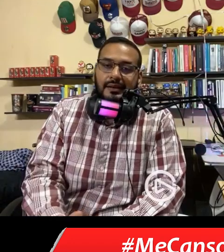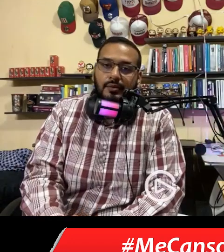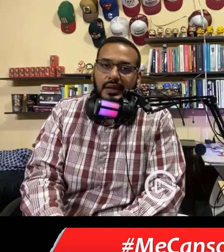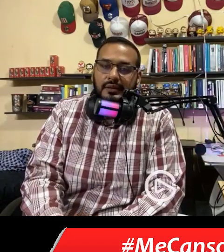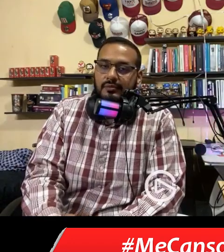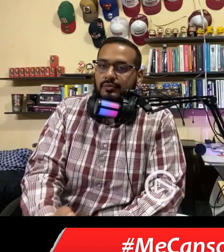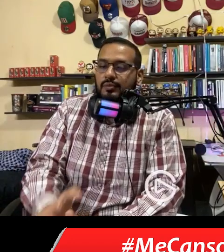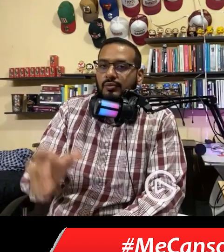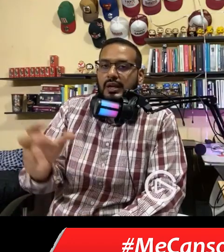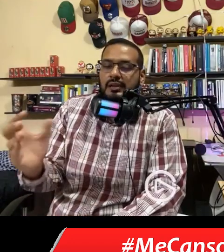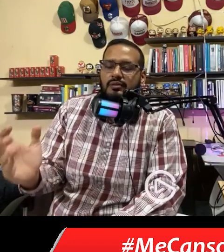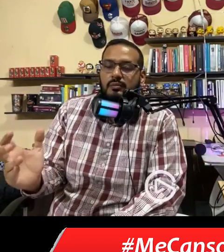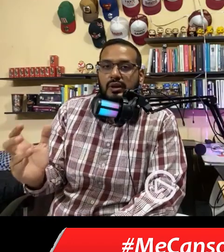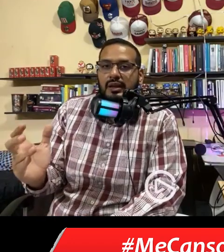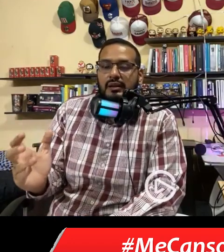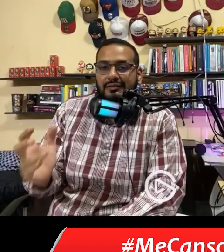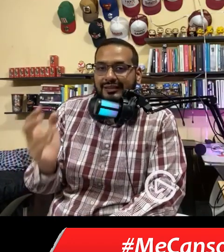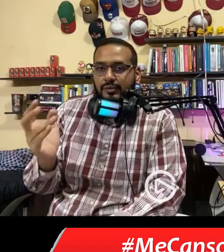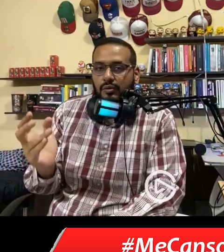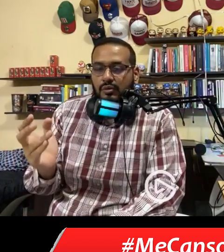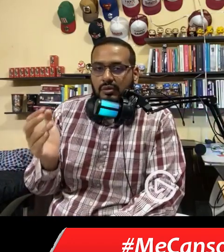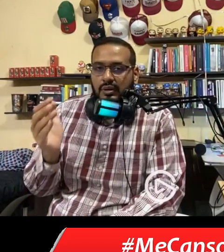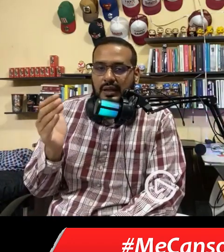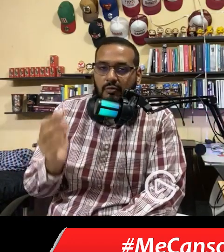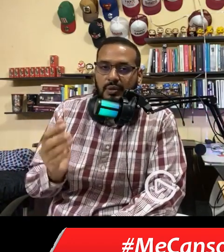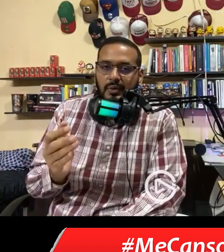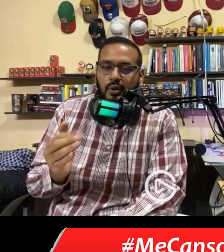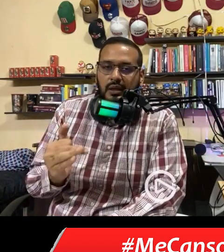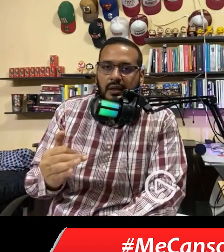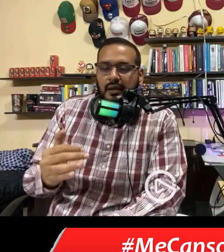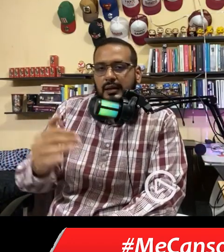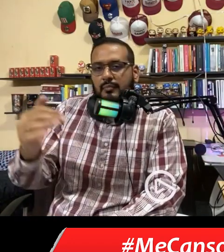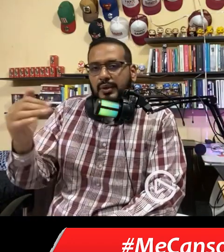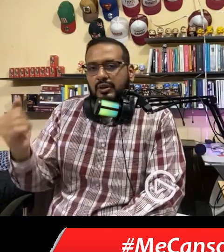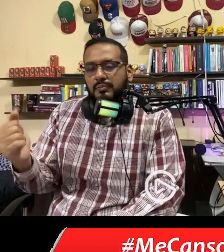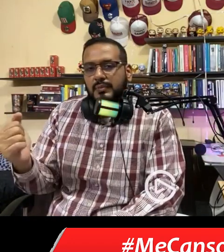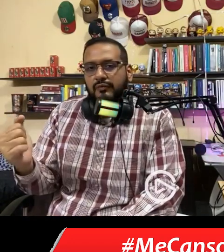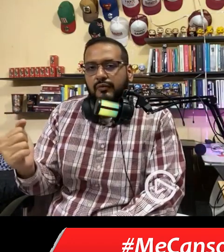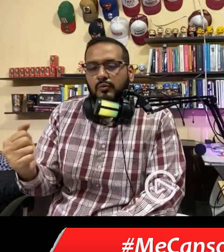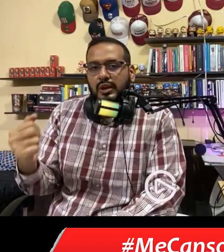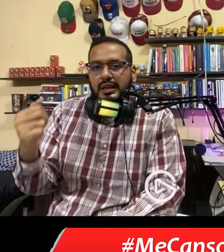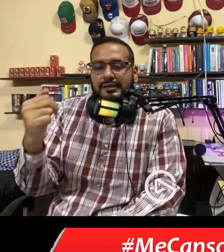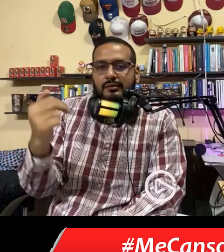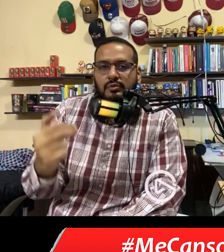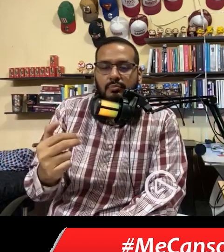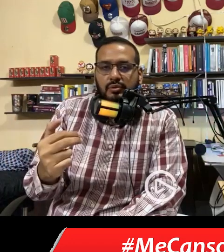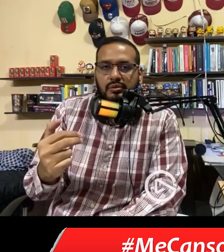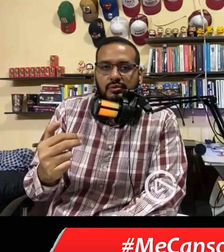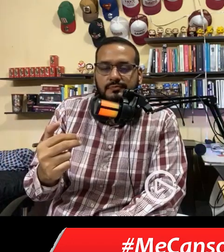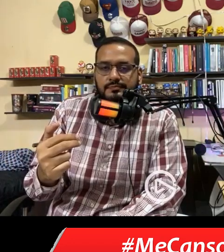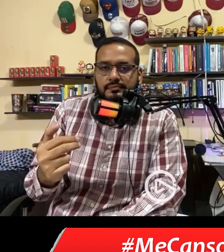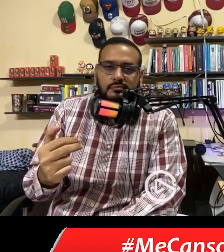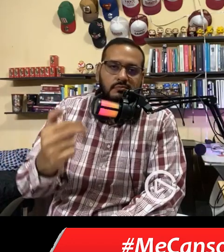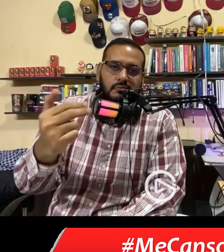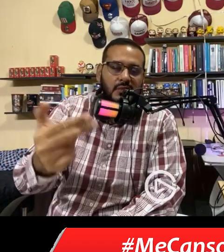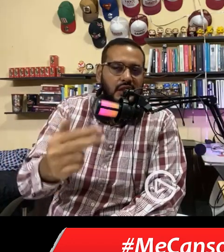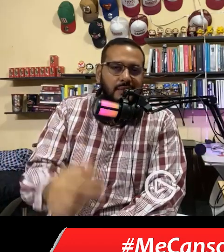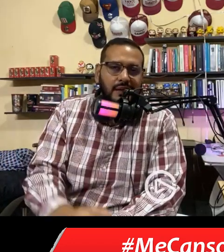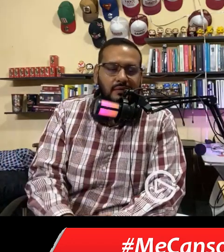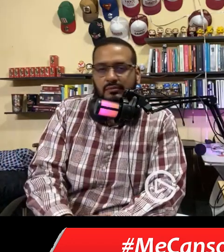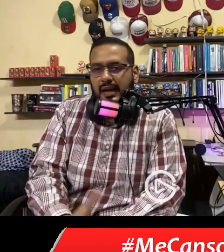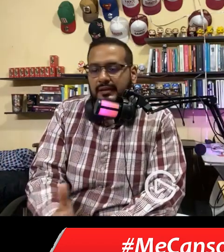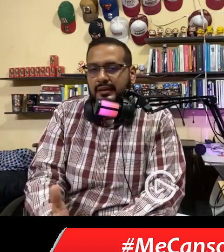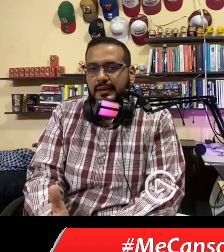las senadurías. Hubo lugares donde Morena iba solo, quedó en primer lugar, pero en la primera fórmula de la segunda posición